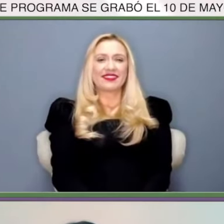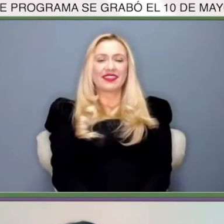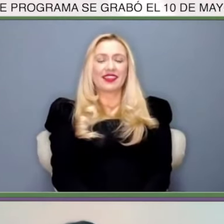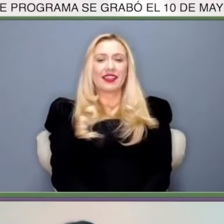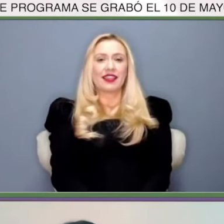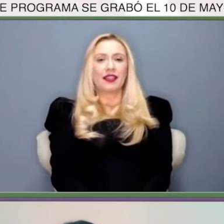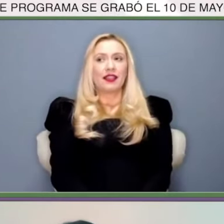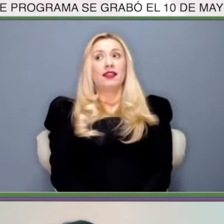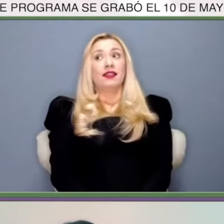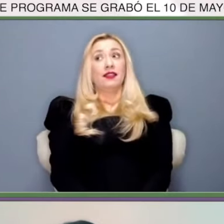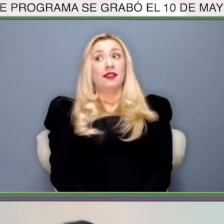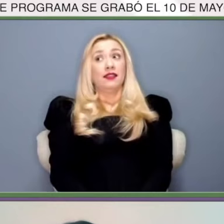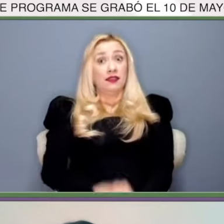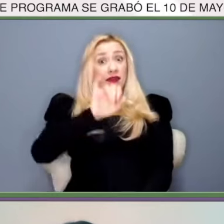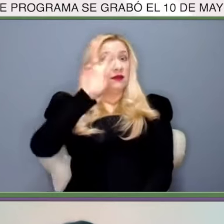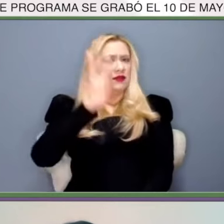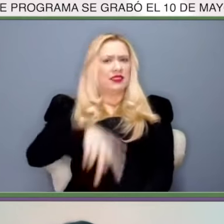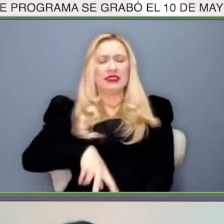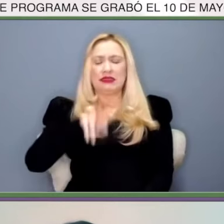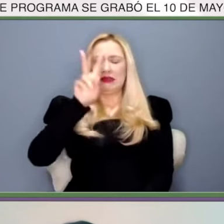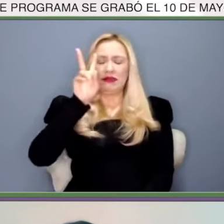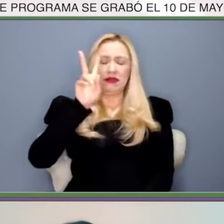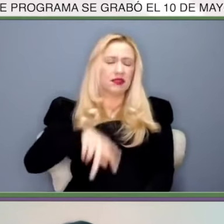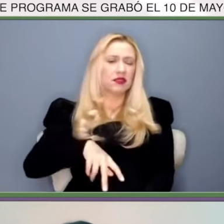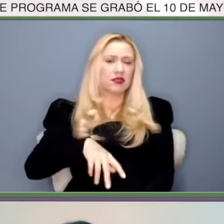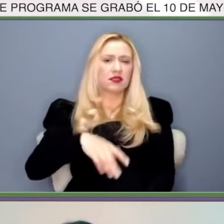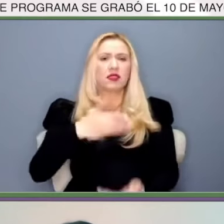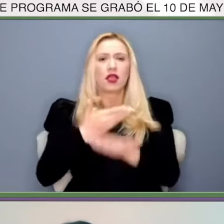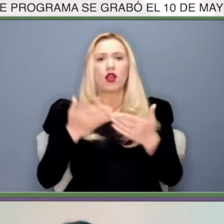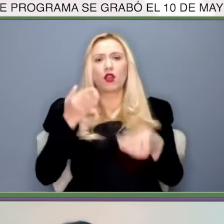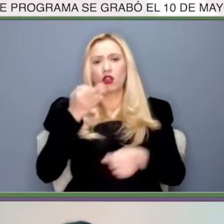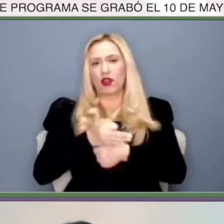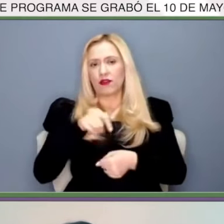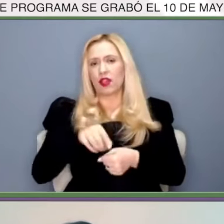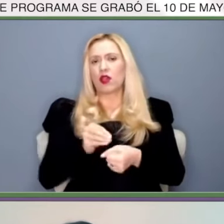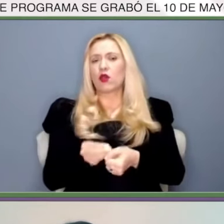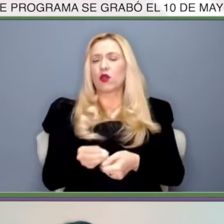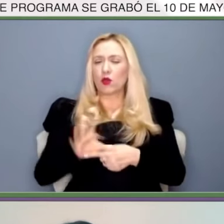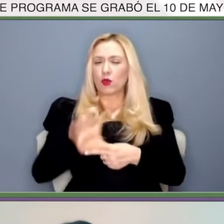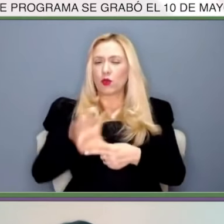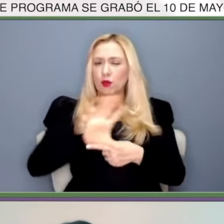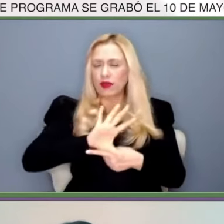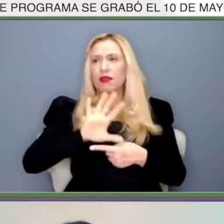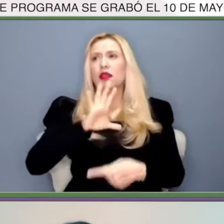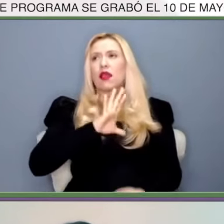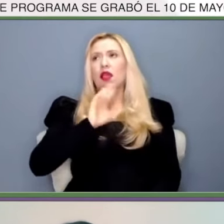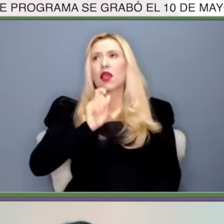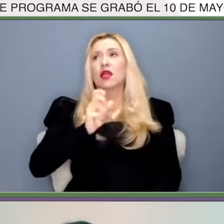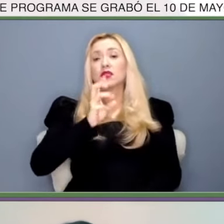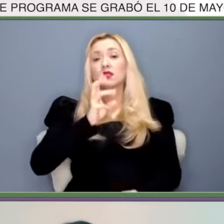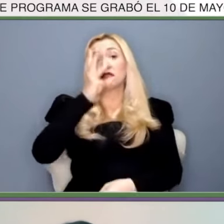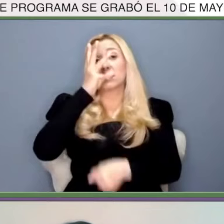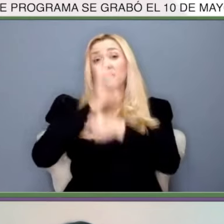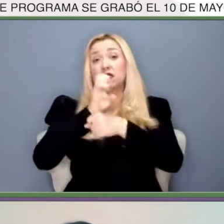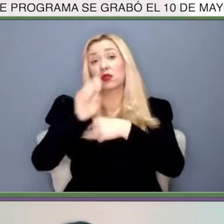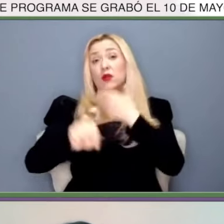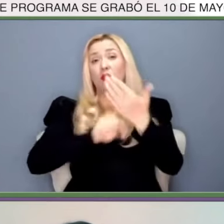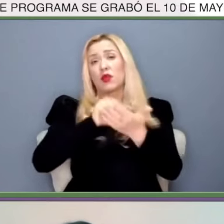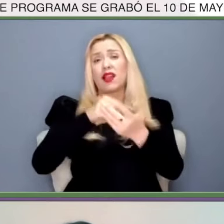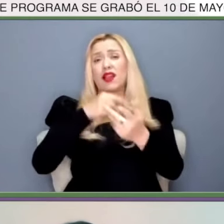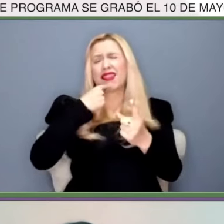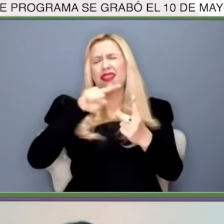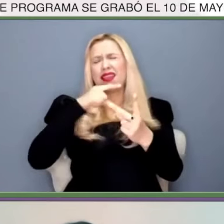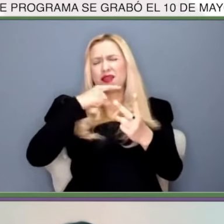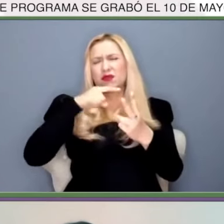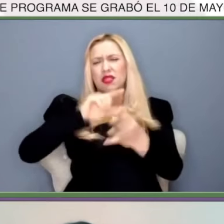Sin duda, Nathan, todavía en el Consejo recibimos el tercer lugar de las denuncias de discriminación